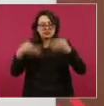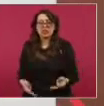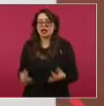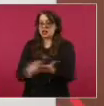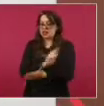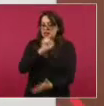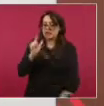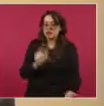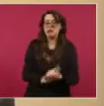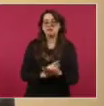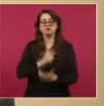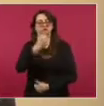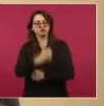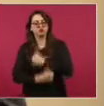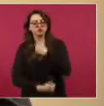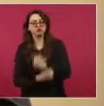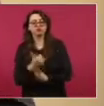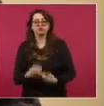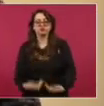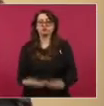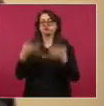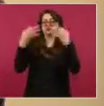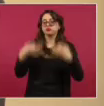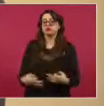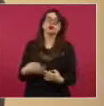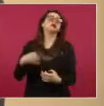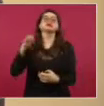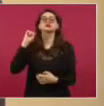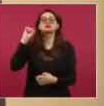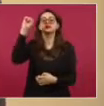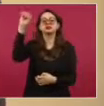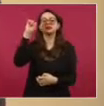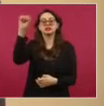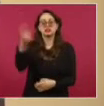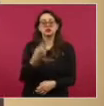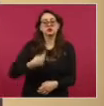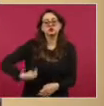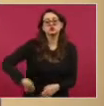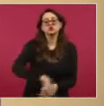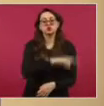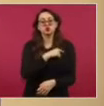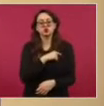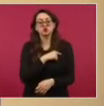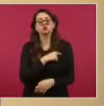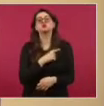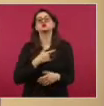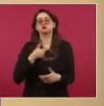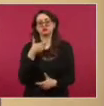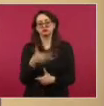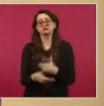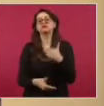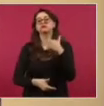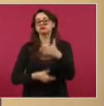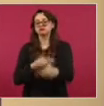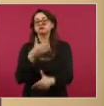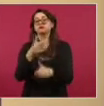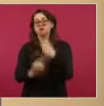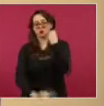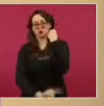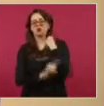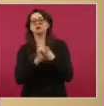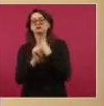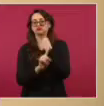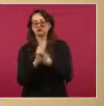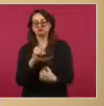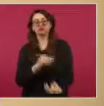institucional, las organizaciones sindicales aquí presentes sabremos enfrentar y resolver los desafíos que